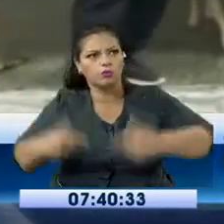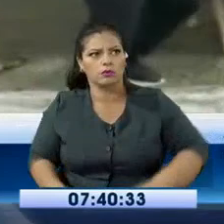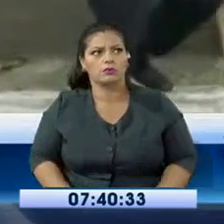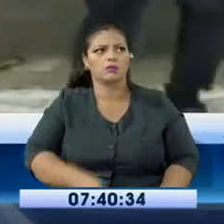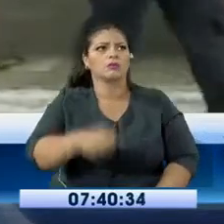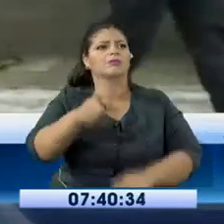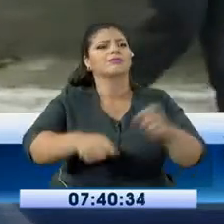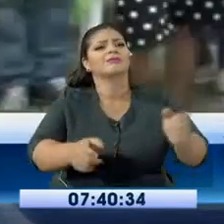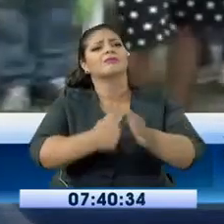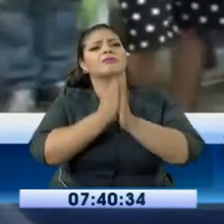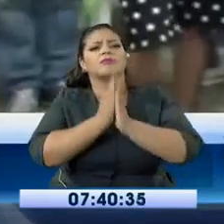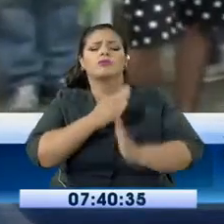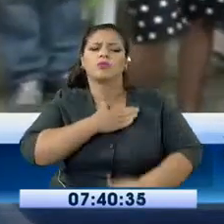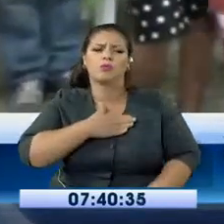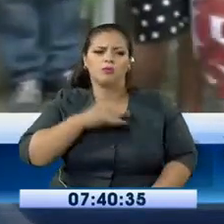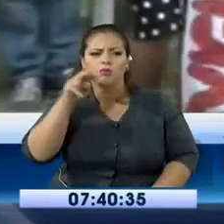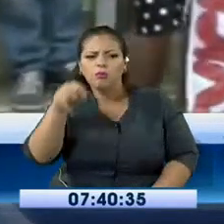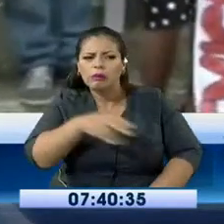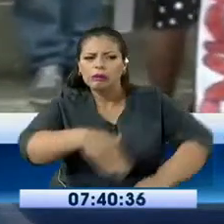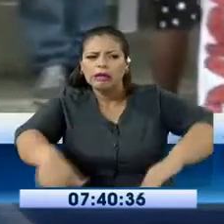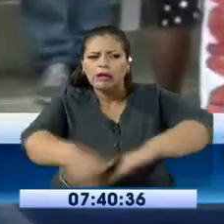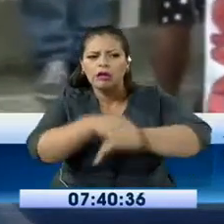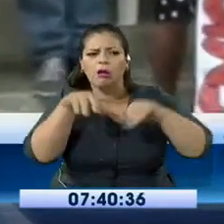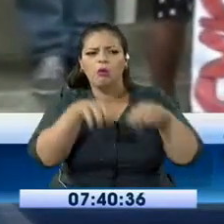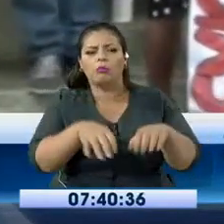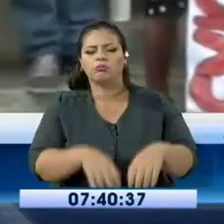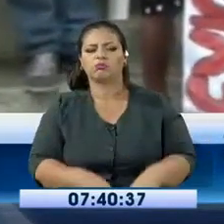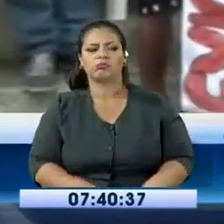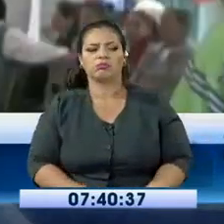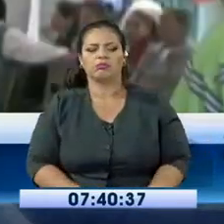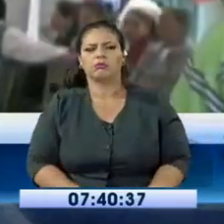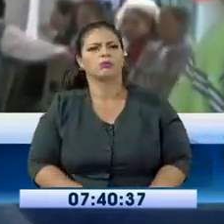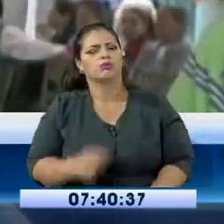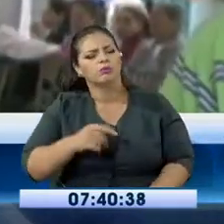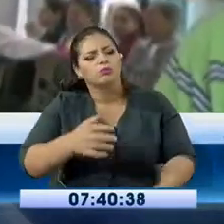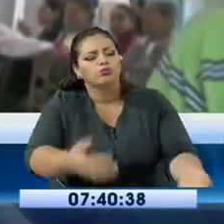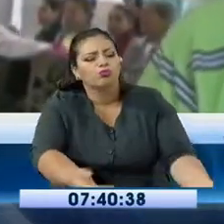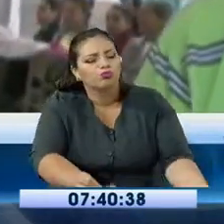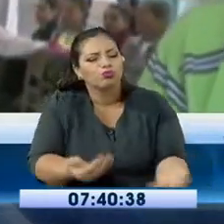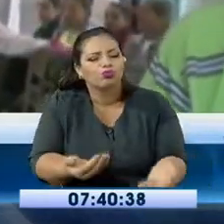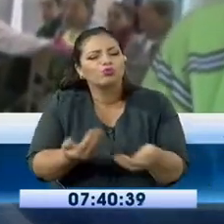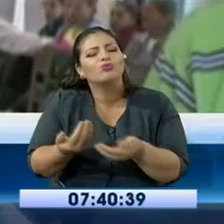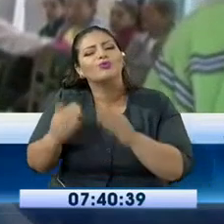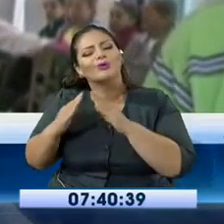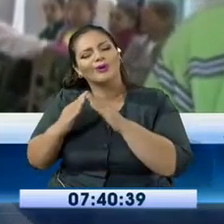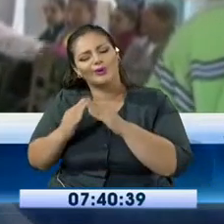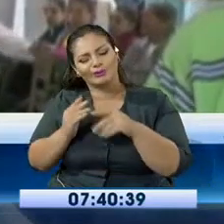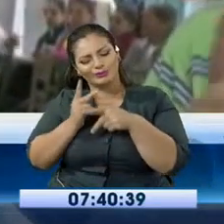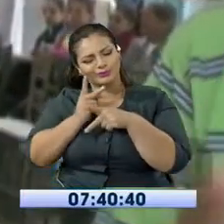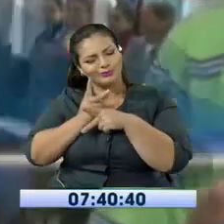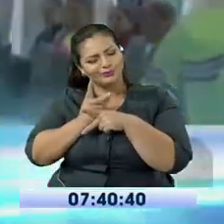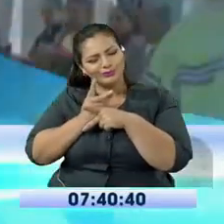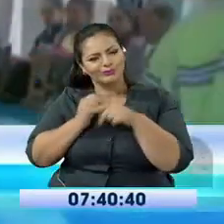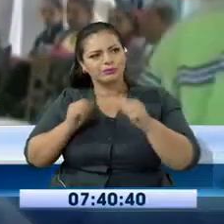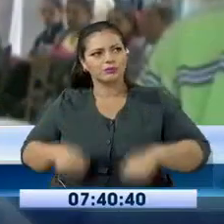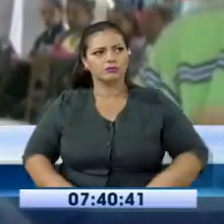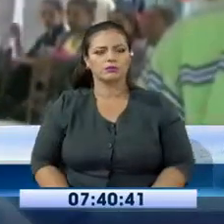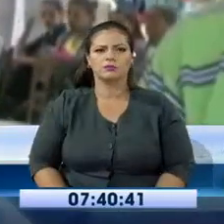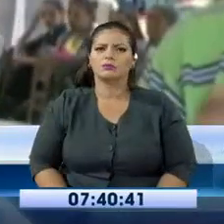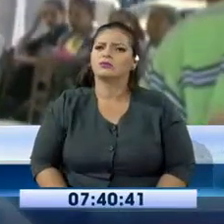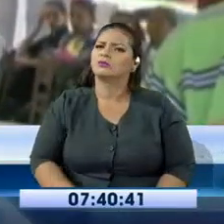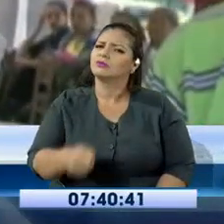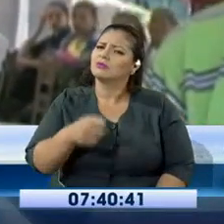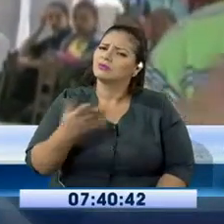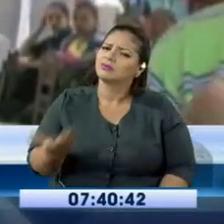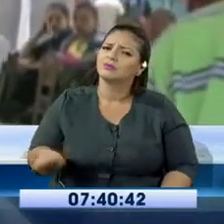no sean sacrificados. Nosotros vamos a hacer, y eso queremos ser enfáticos, todos los canes que nosotros recuperemos, la